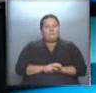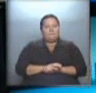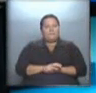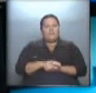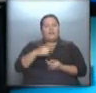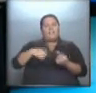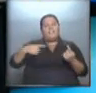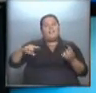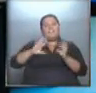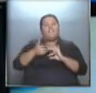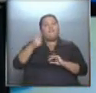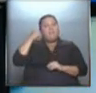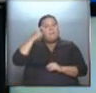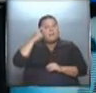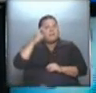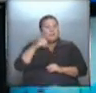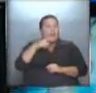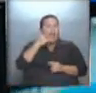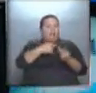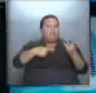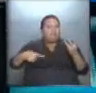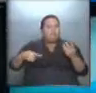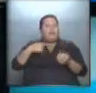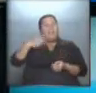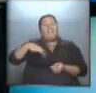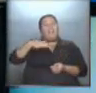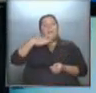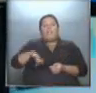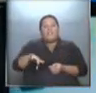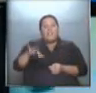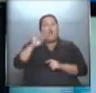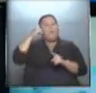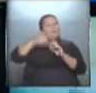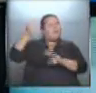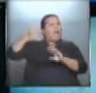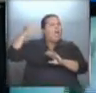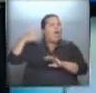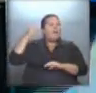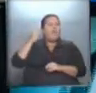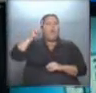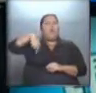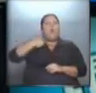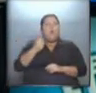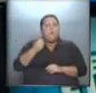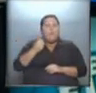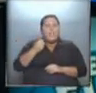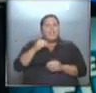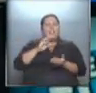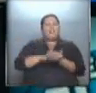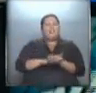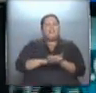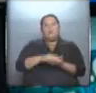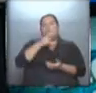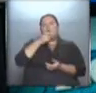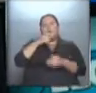alguna de las interpretaciones que podrían recorrerse es entender o rebobinar cuál ha sido el origen y la filosofía subyacente de,